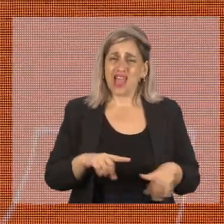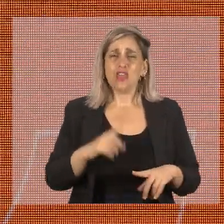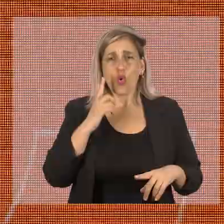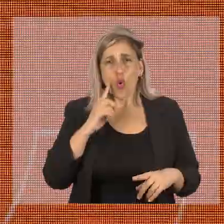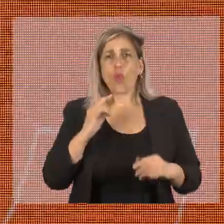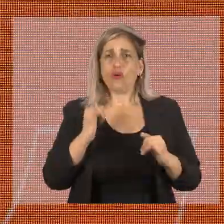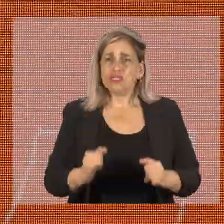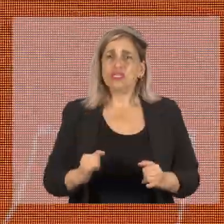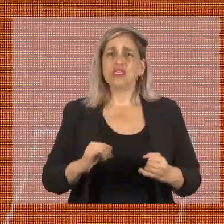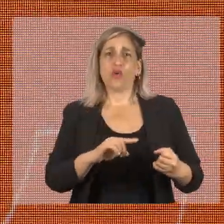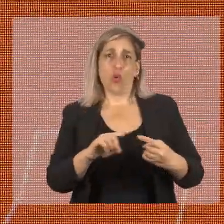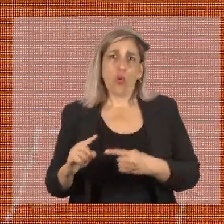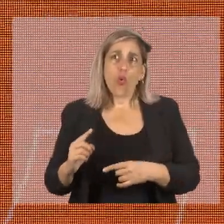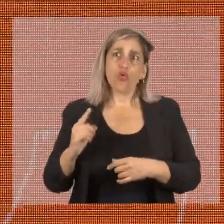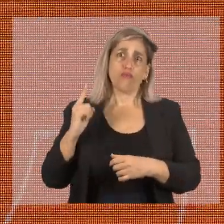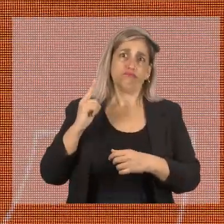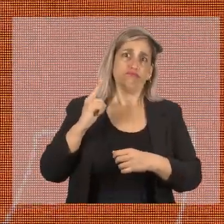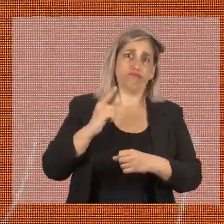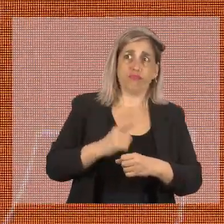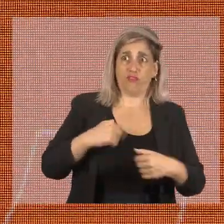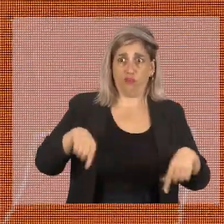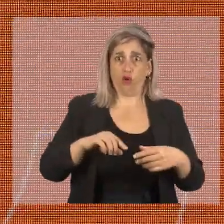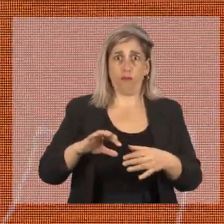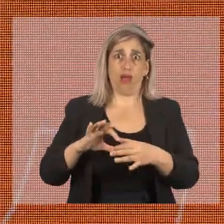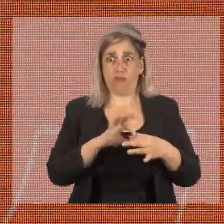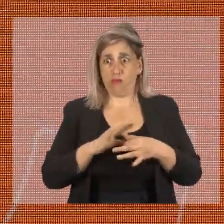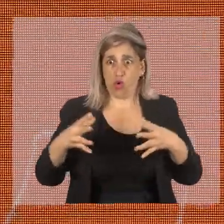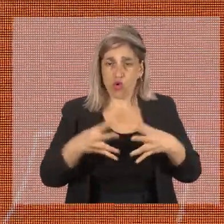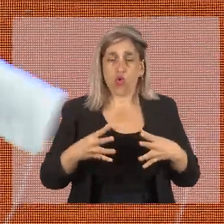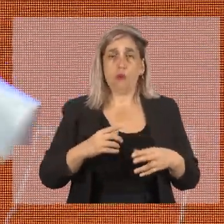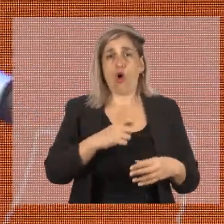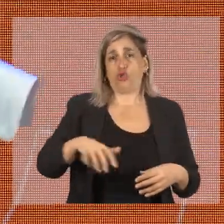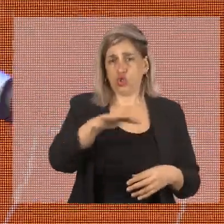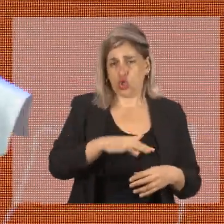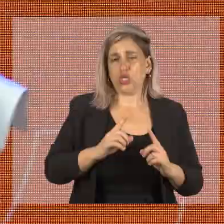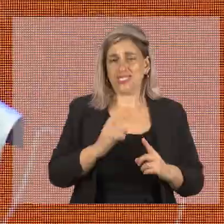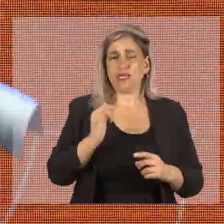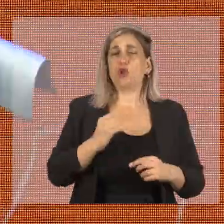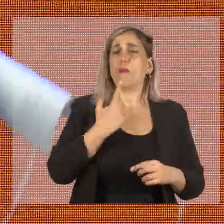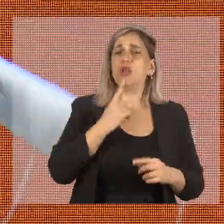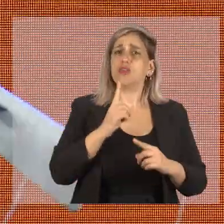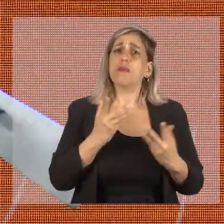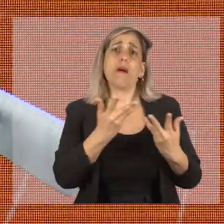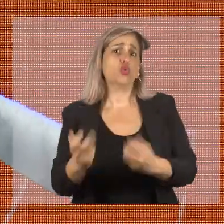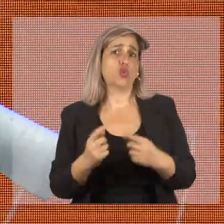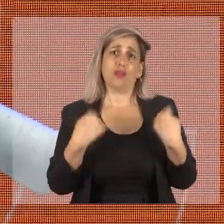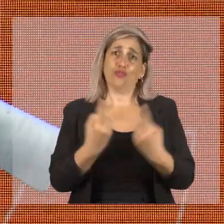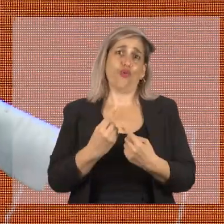Ahí hubo una cohesión social de la que hablaba, en este caso trasladada a la cohesión política, que decía, bueno, vamos a